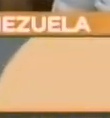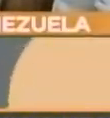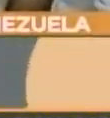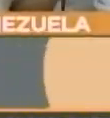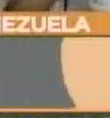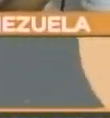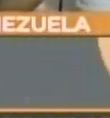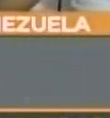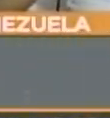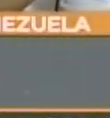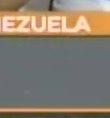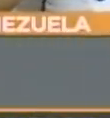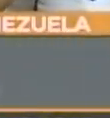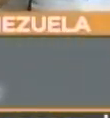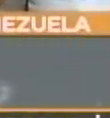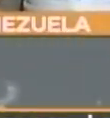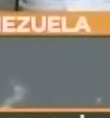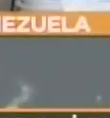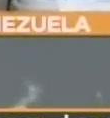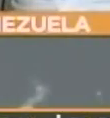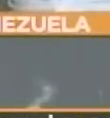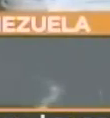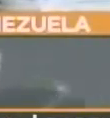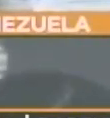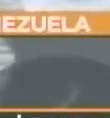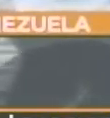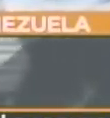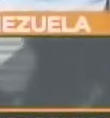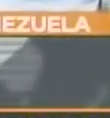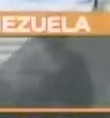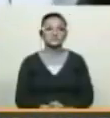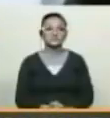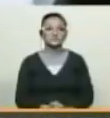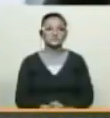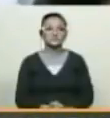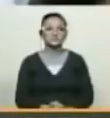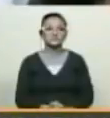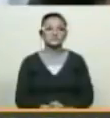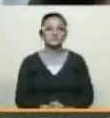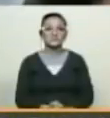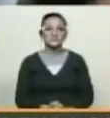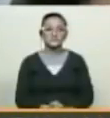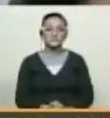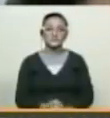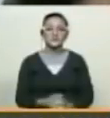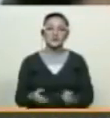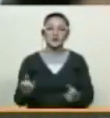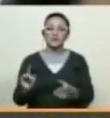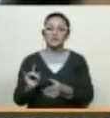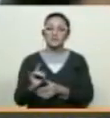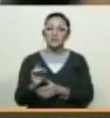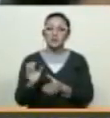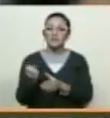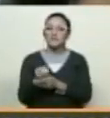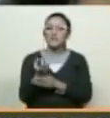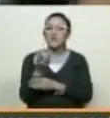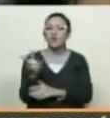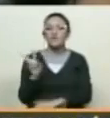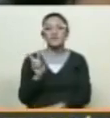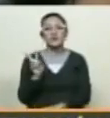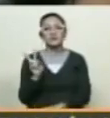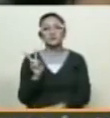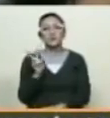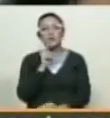Lara. Sí, buenos días. Hoy nos encontramos aquí en la Flor de Venezuela, monumento arquitectónico realizado por